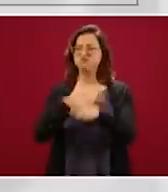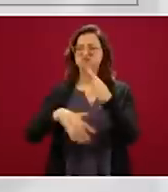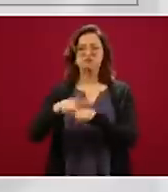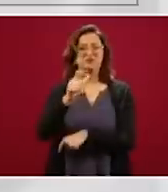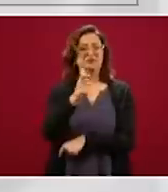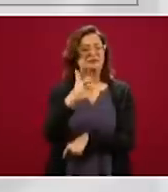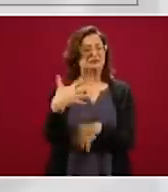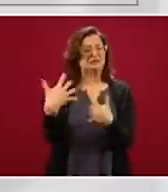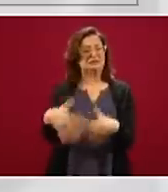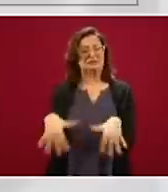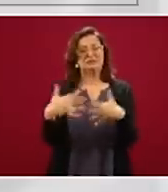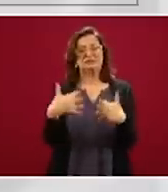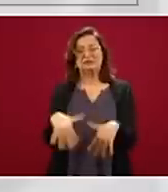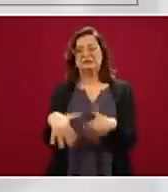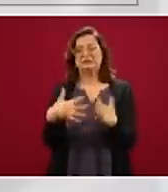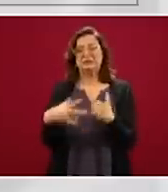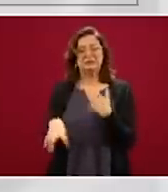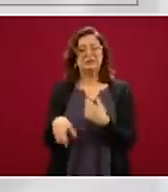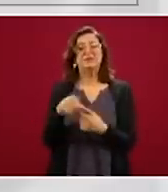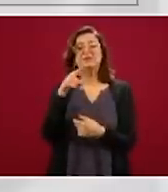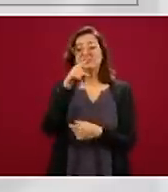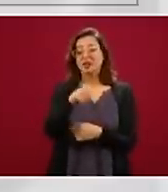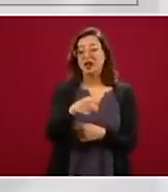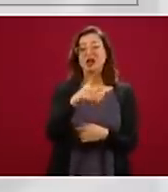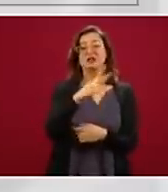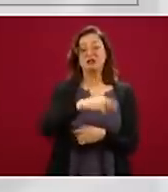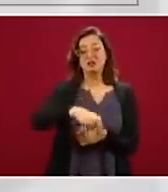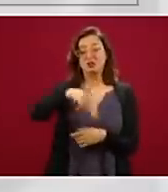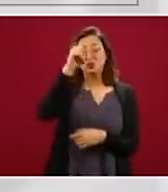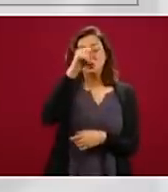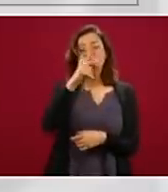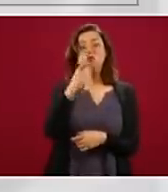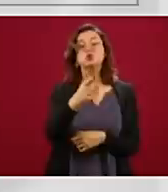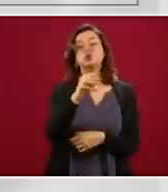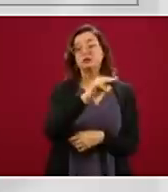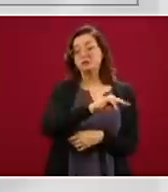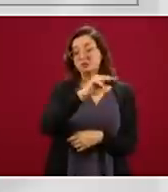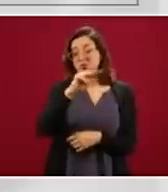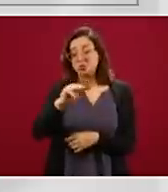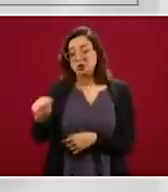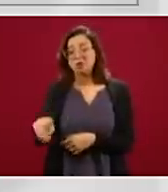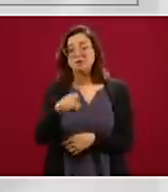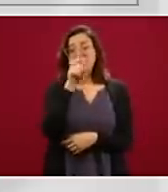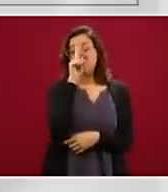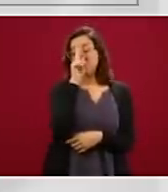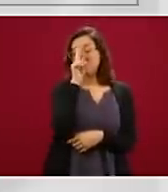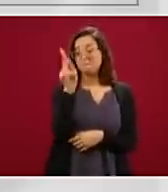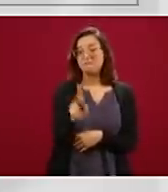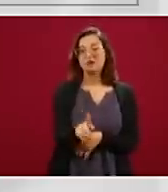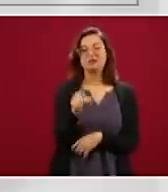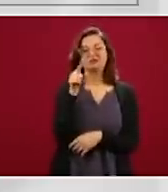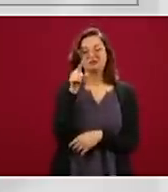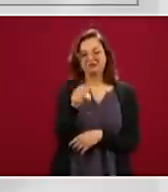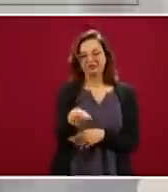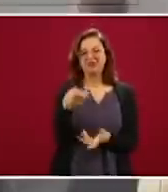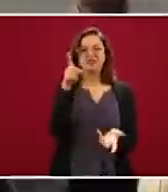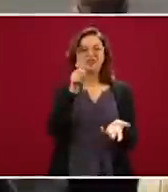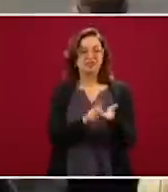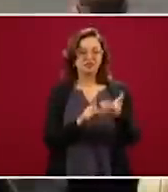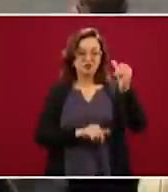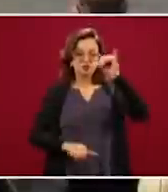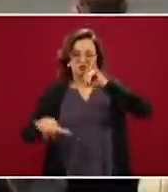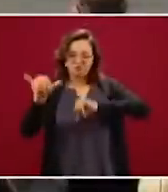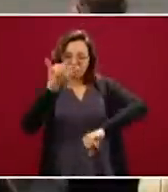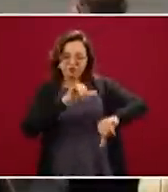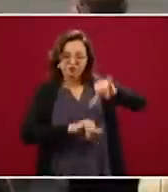fuerte. En el norte del país, en las zonas del Bajío, Michoacán sobre todo, donde hay narcolaboratorios y donde